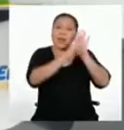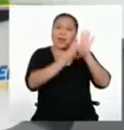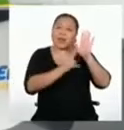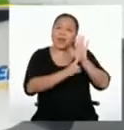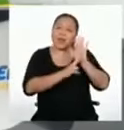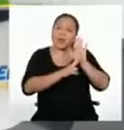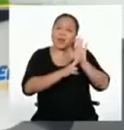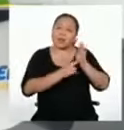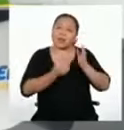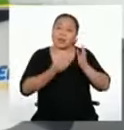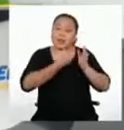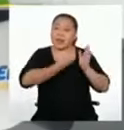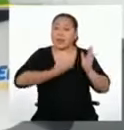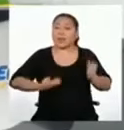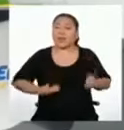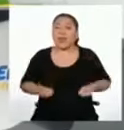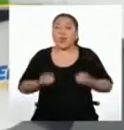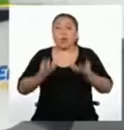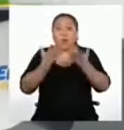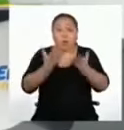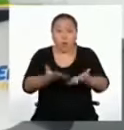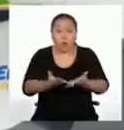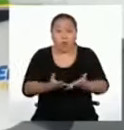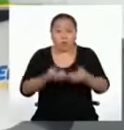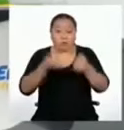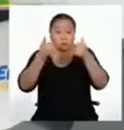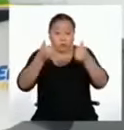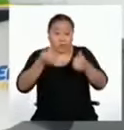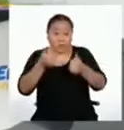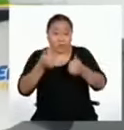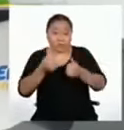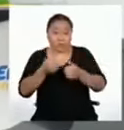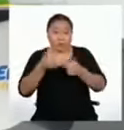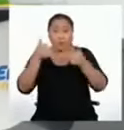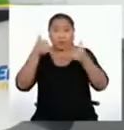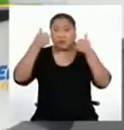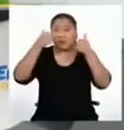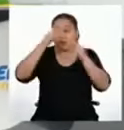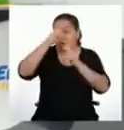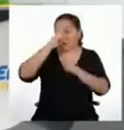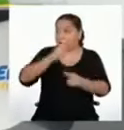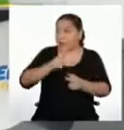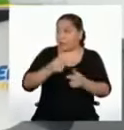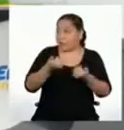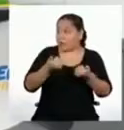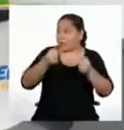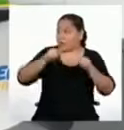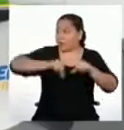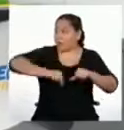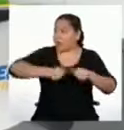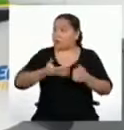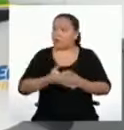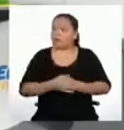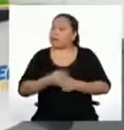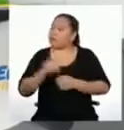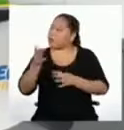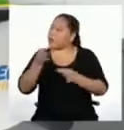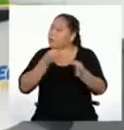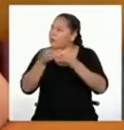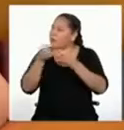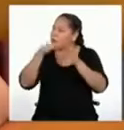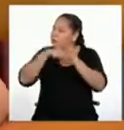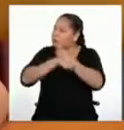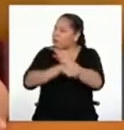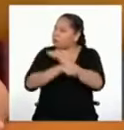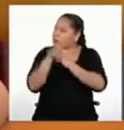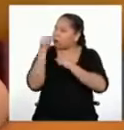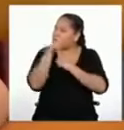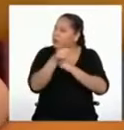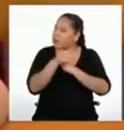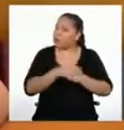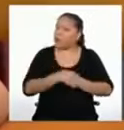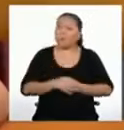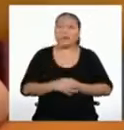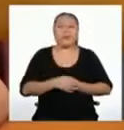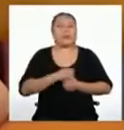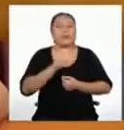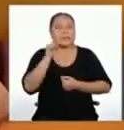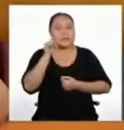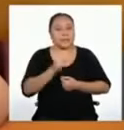de emergencia responden a las funciones que tiene este. Tal vez, profe, podría explicarnos un poquito mejor esto.